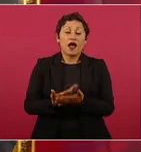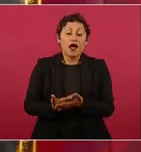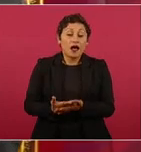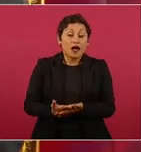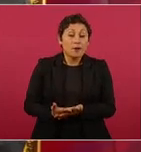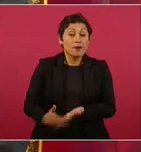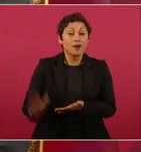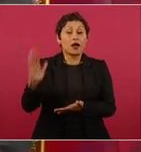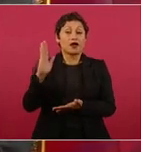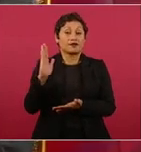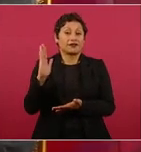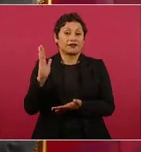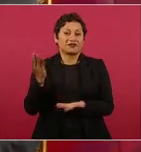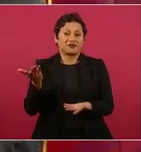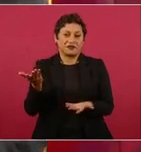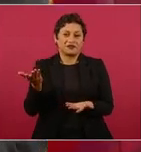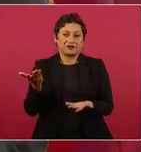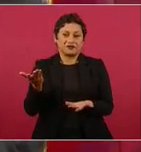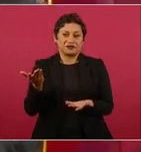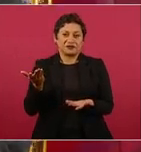como si faltara